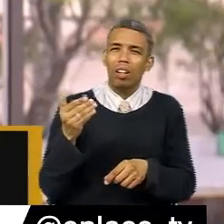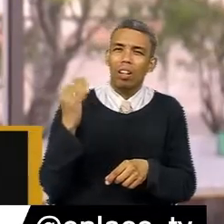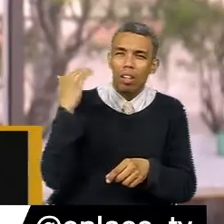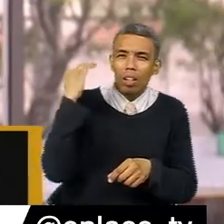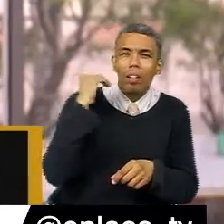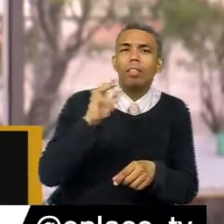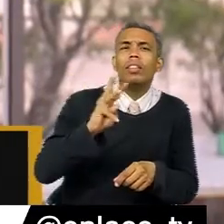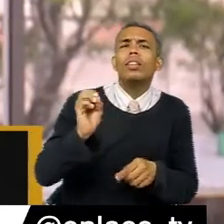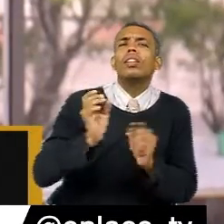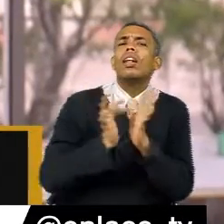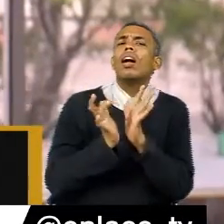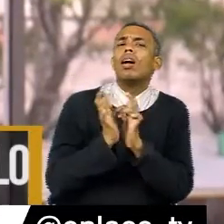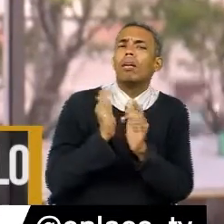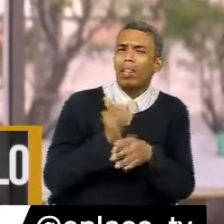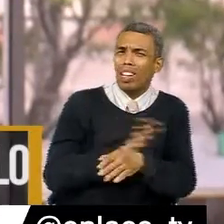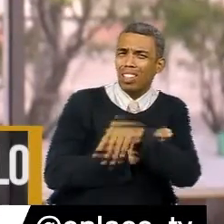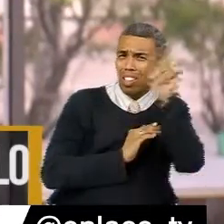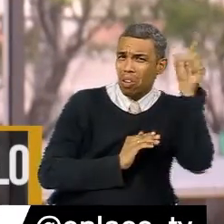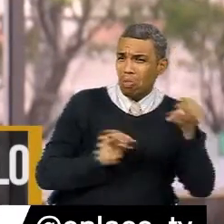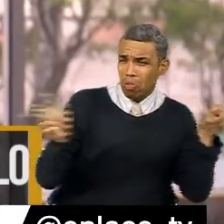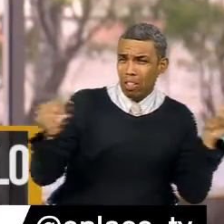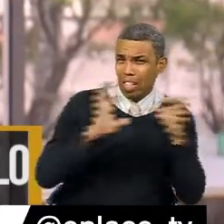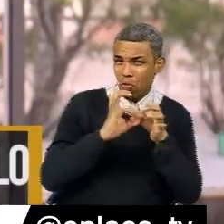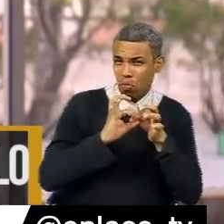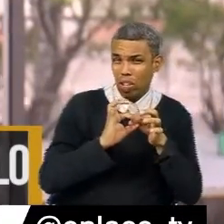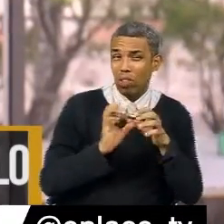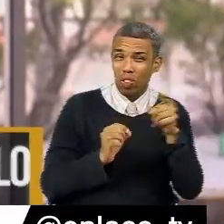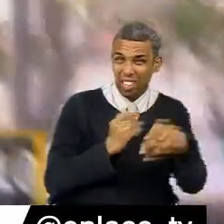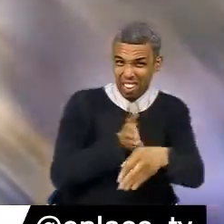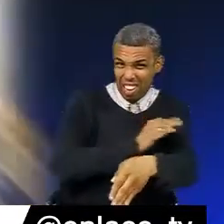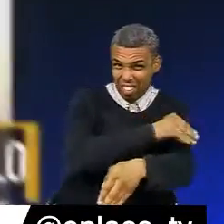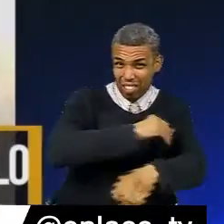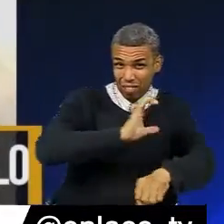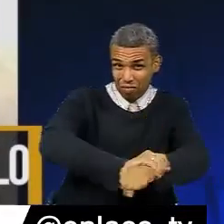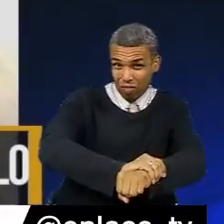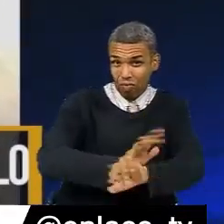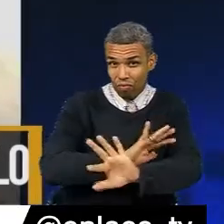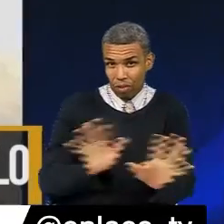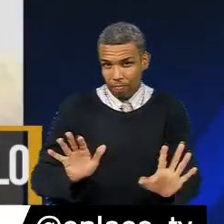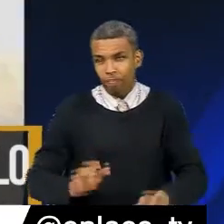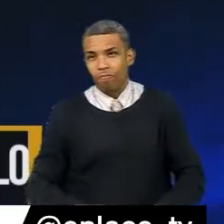30 de abril por nuestras unidades de investigación criminal en este municipio de San Pablo.